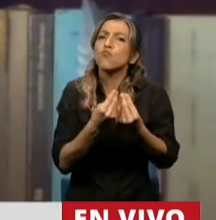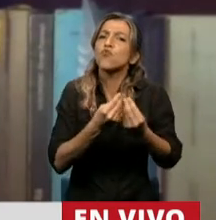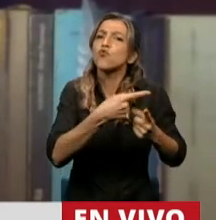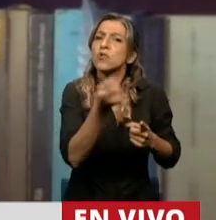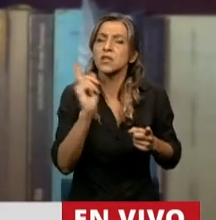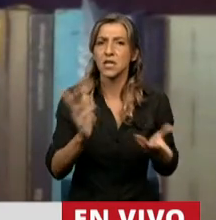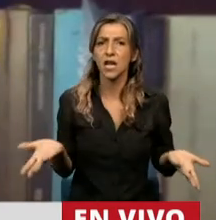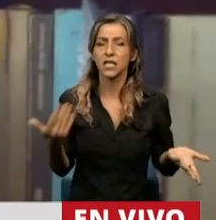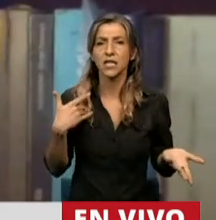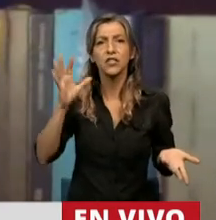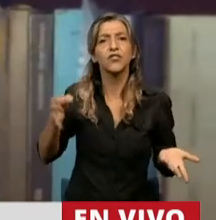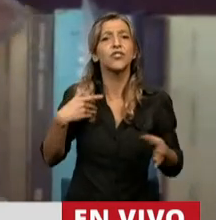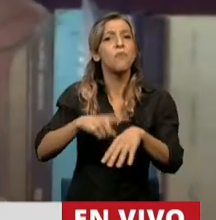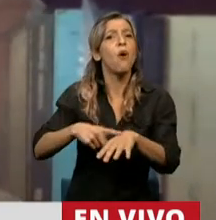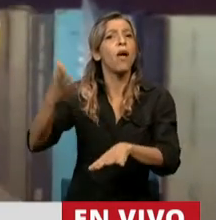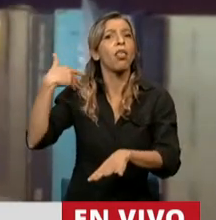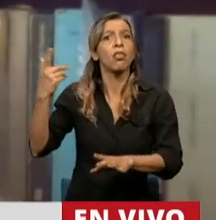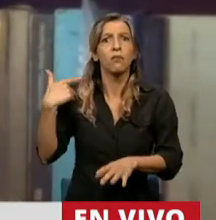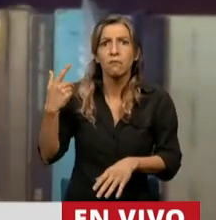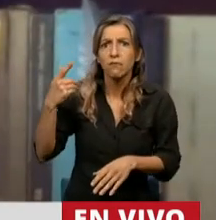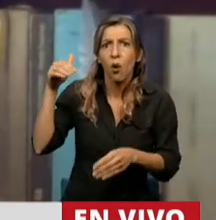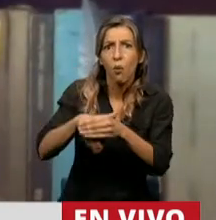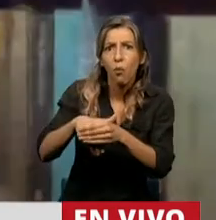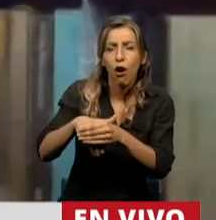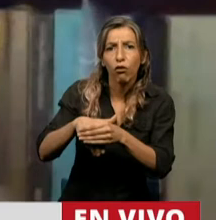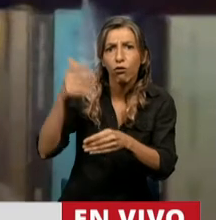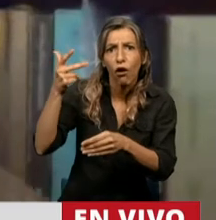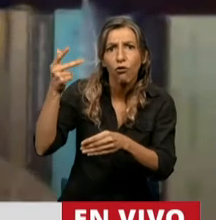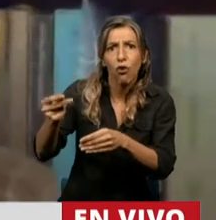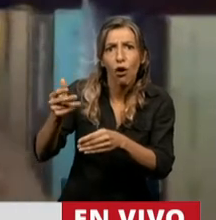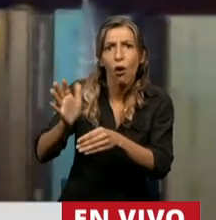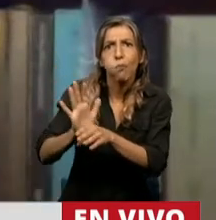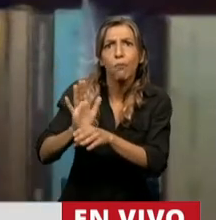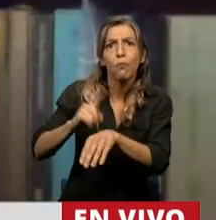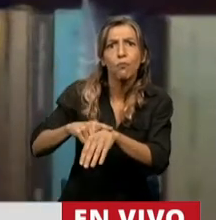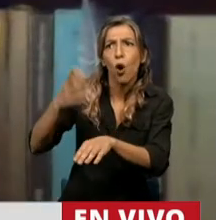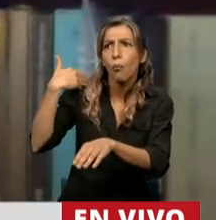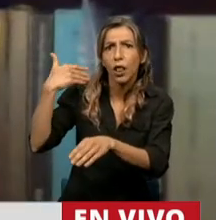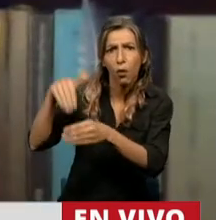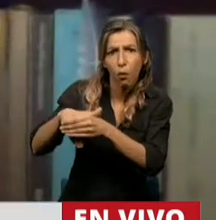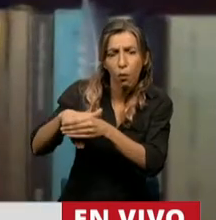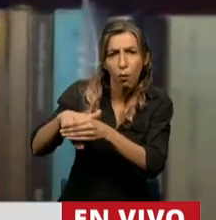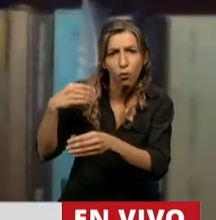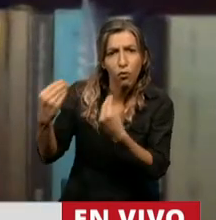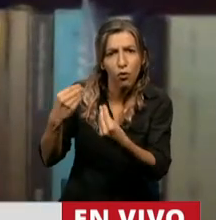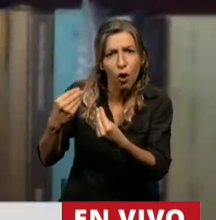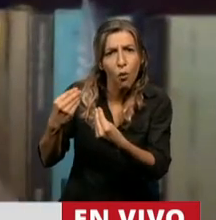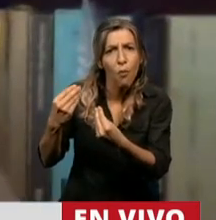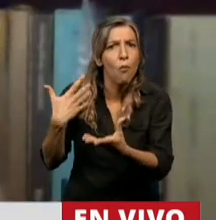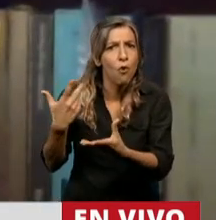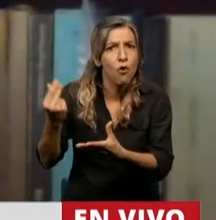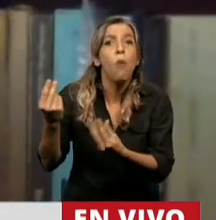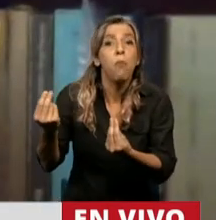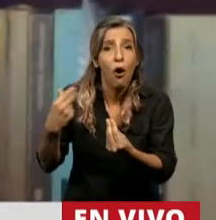dijeron: usted no puede votar porque necesita libreta de enrolamiento? Y los enrolados eran los varones, porque se los enrolaba para